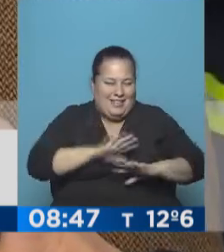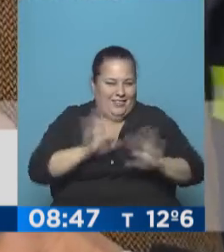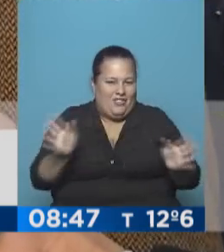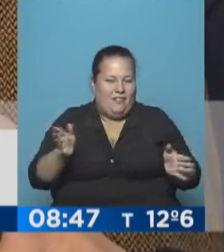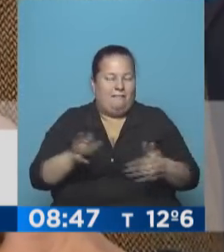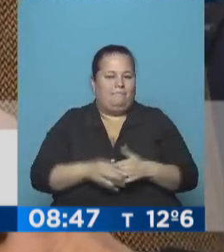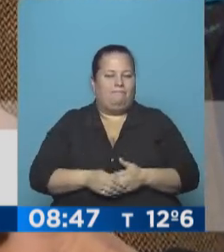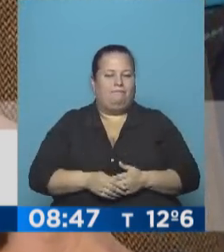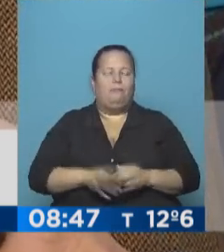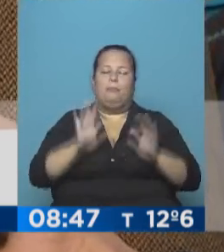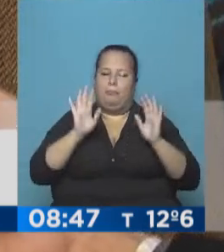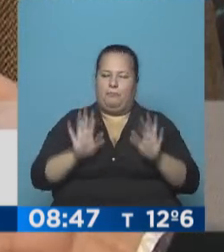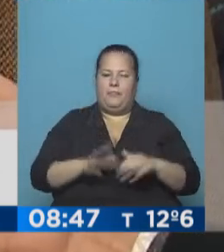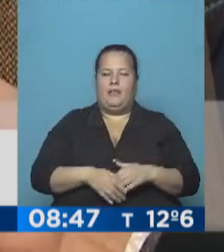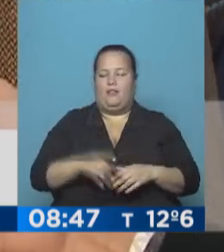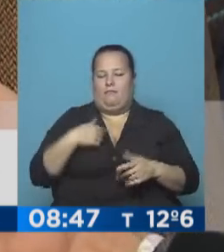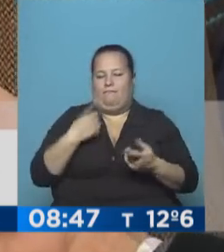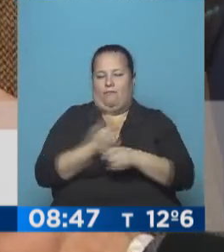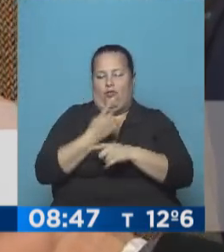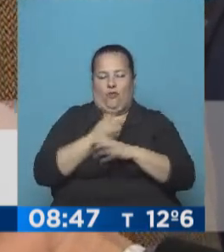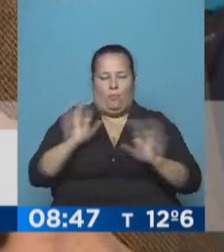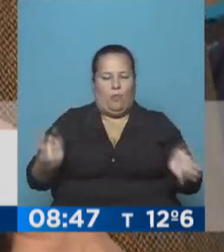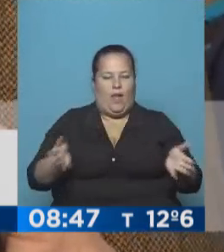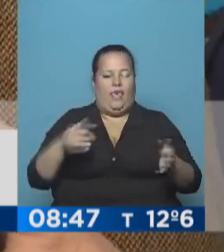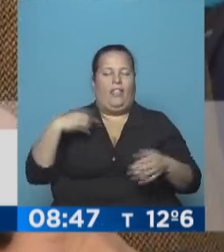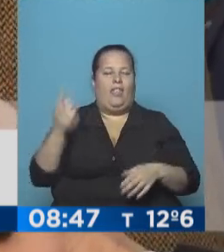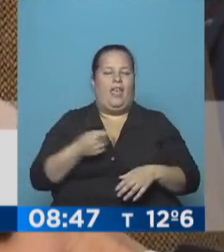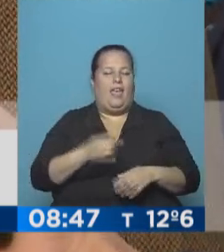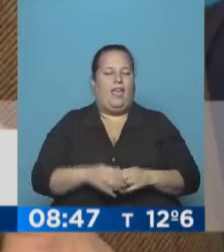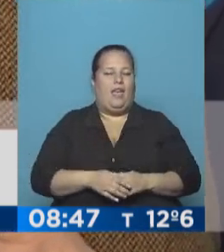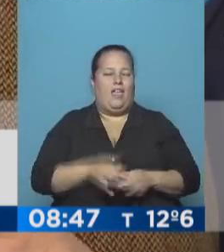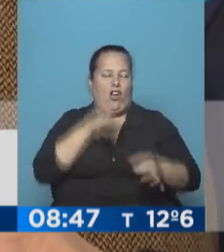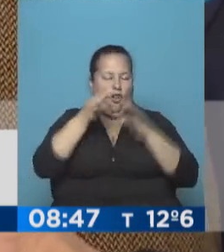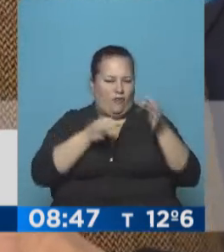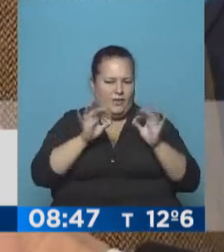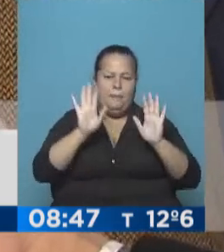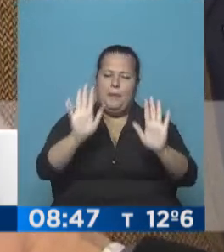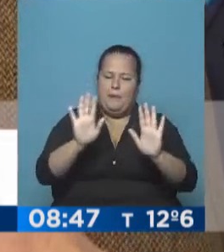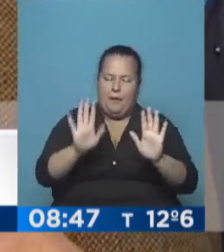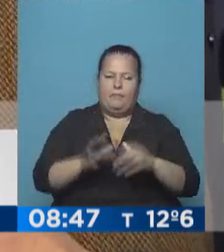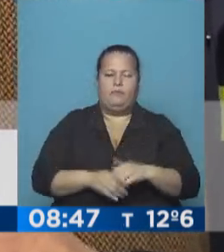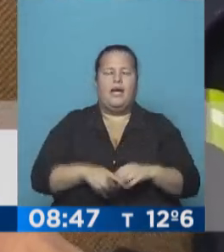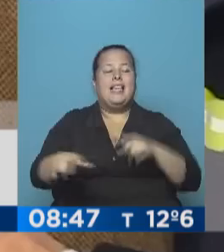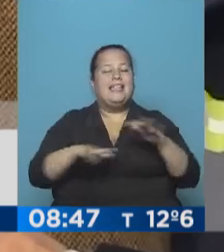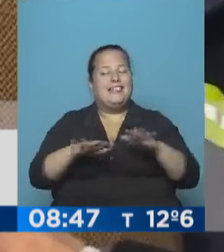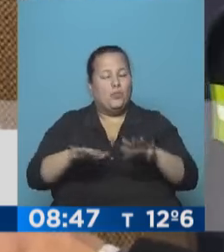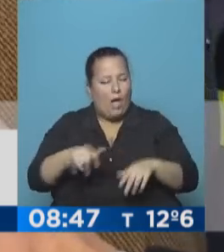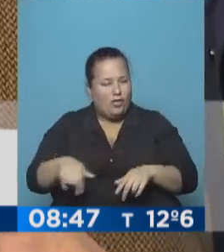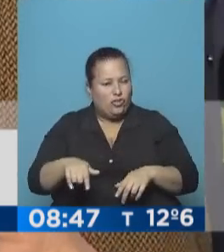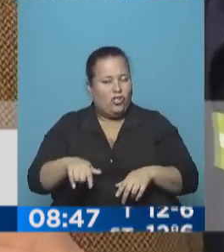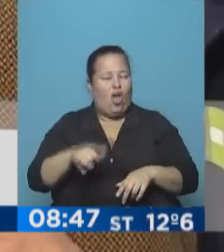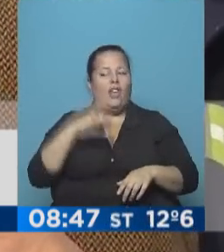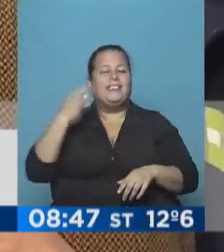ya... escapa toda posibilidad que tenemos de diálogo. Espera, es más, a ver, la situación